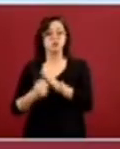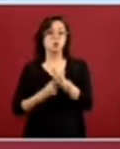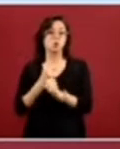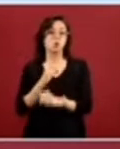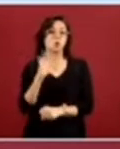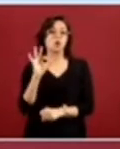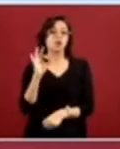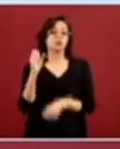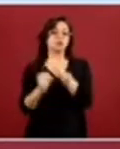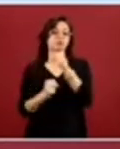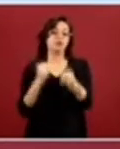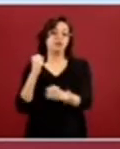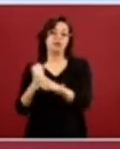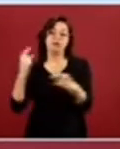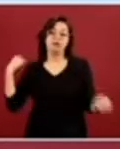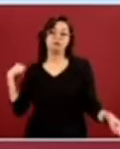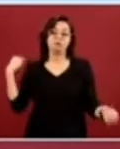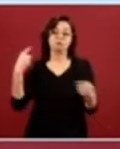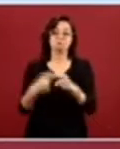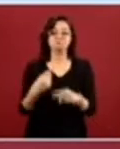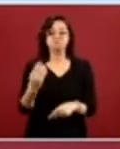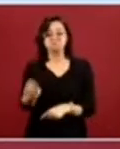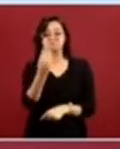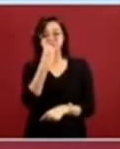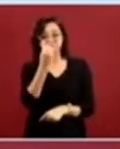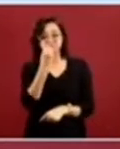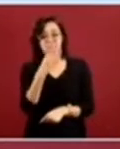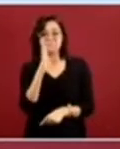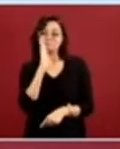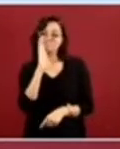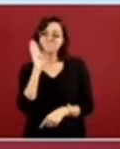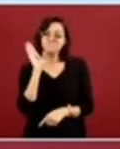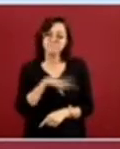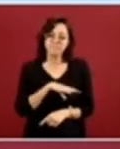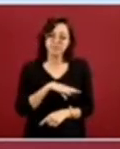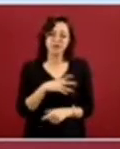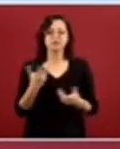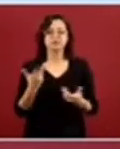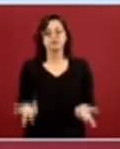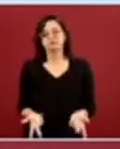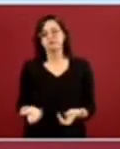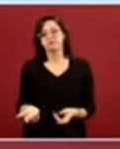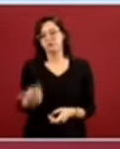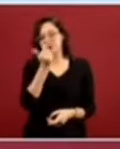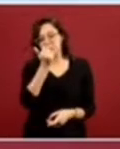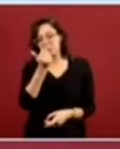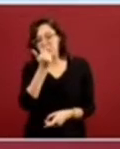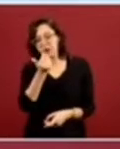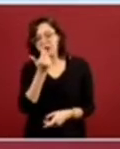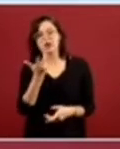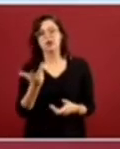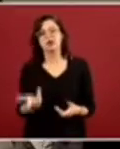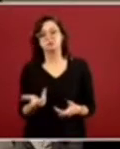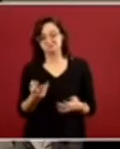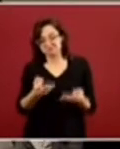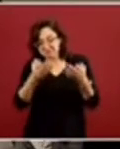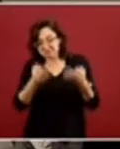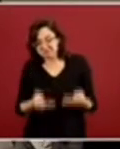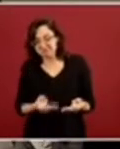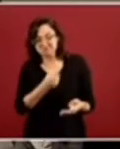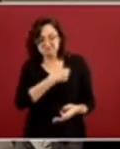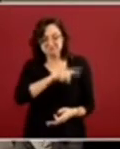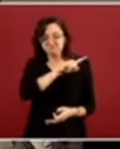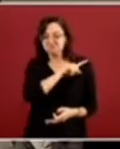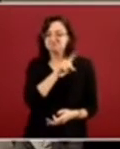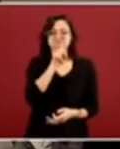menos, de mala alimentación, una alimentación que ha estado empujada por productos de baja calidad